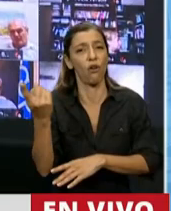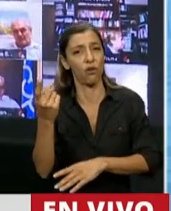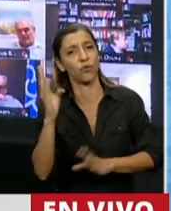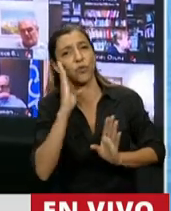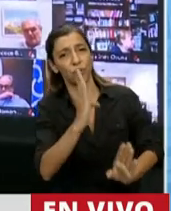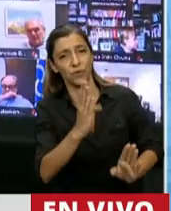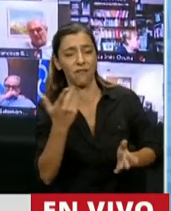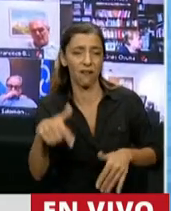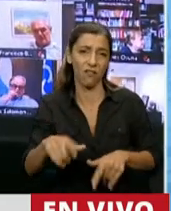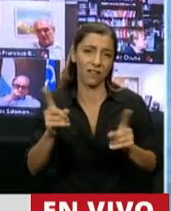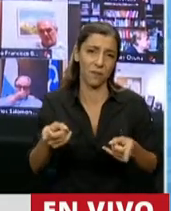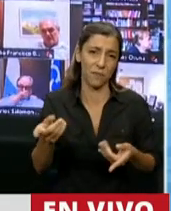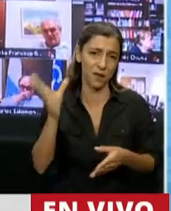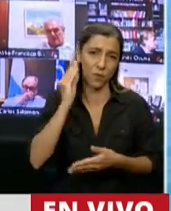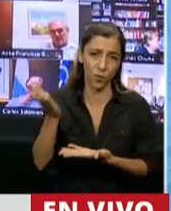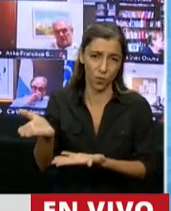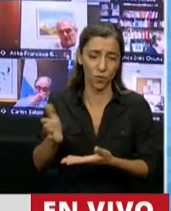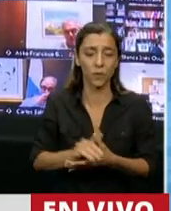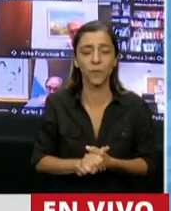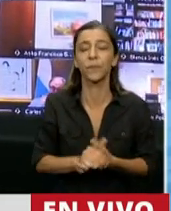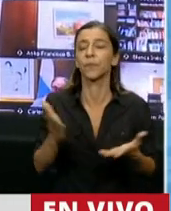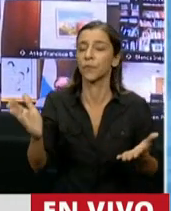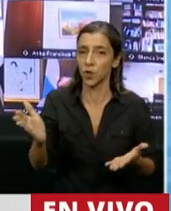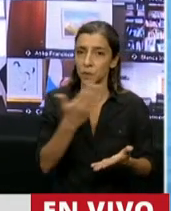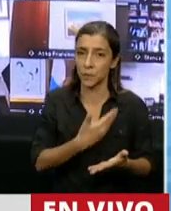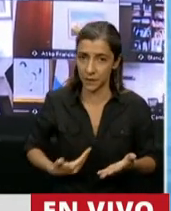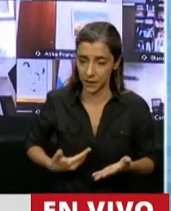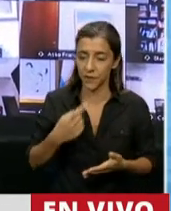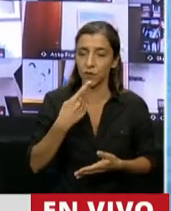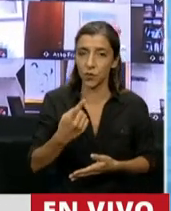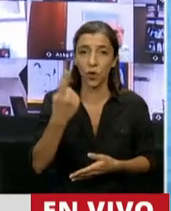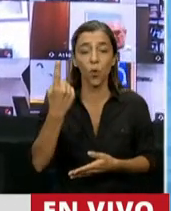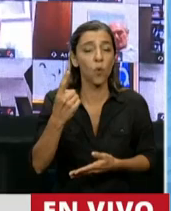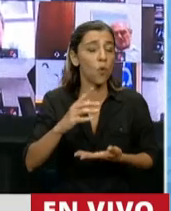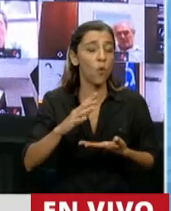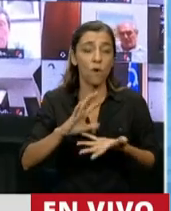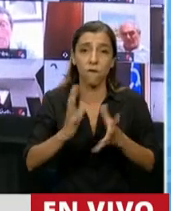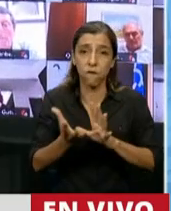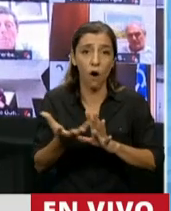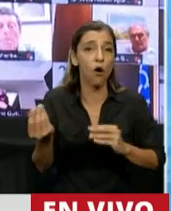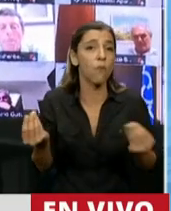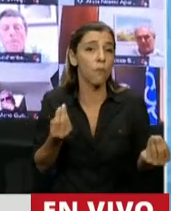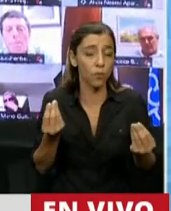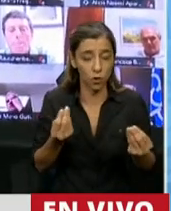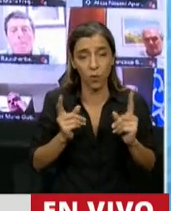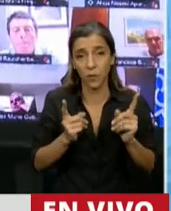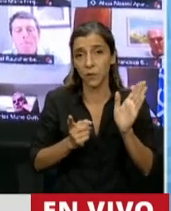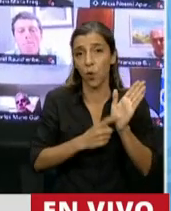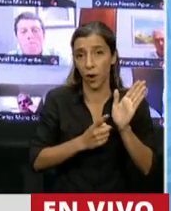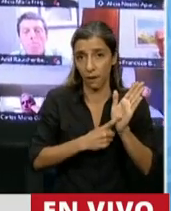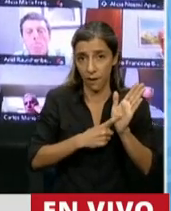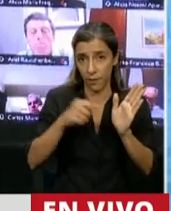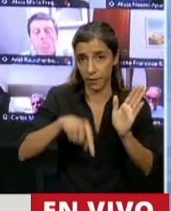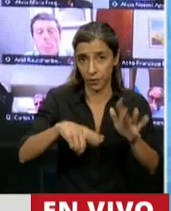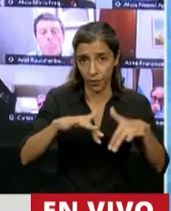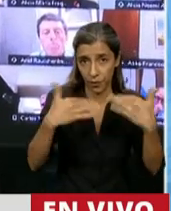amigo presidente hay una sola manera de zanjar esta situación es con el reglamento de la cámara por un lado